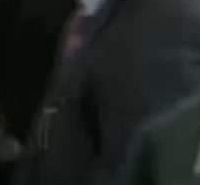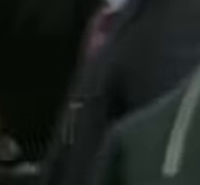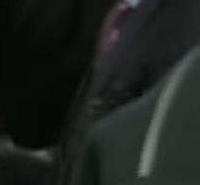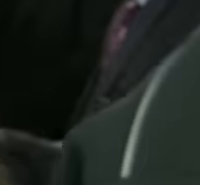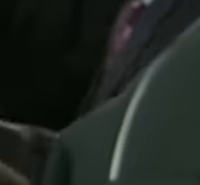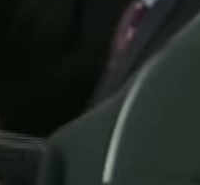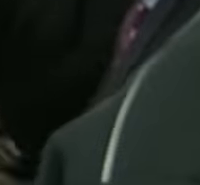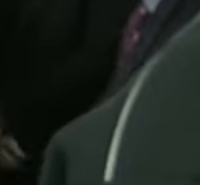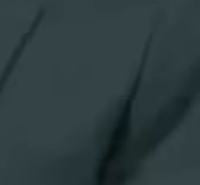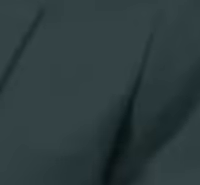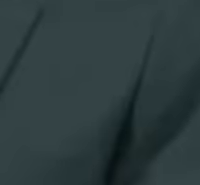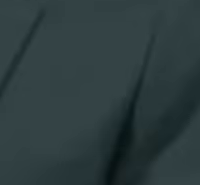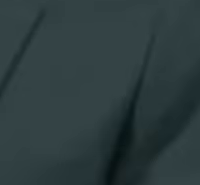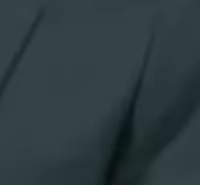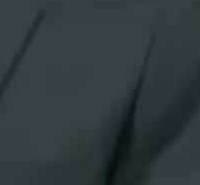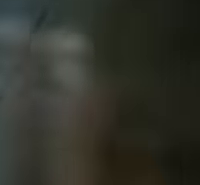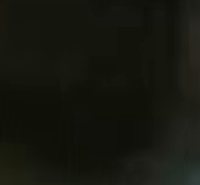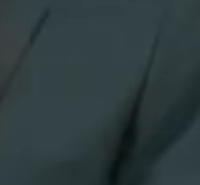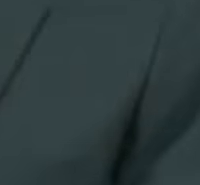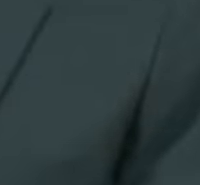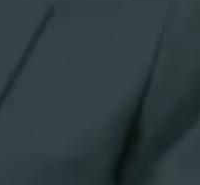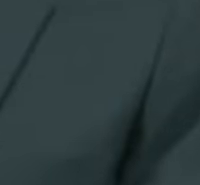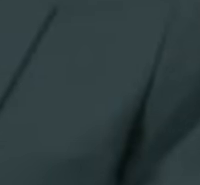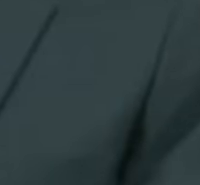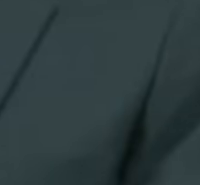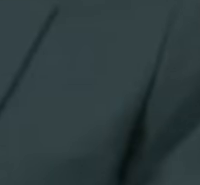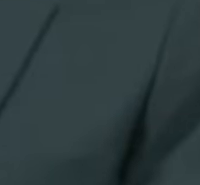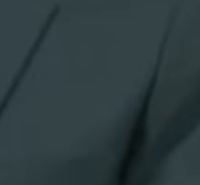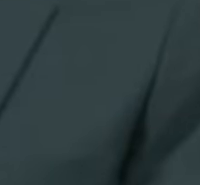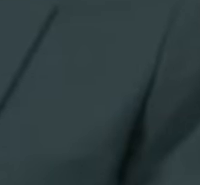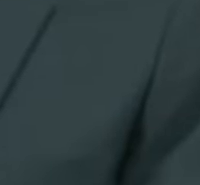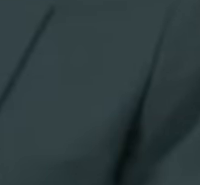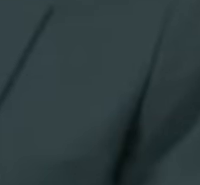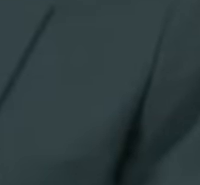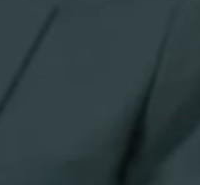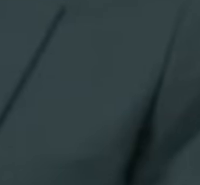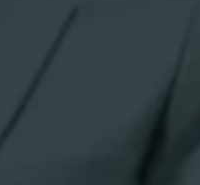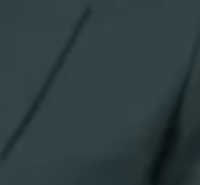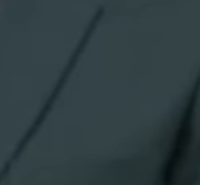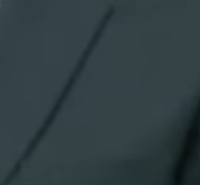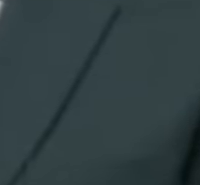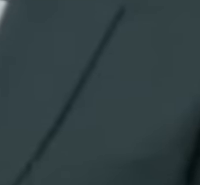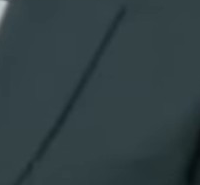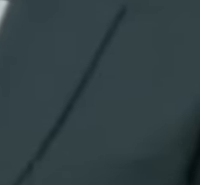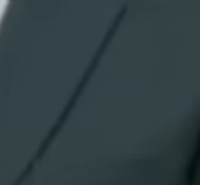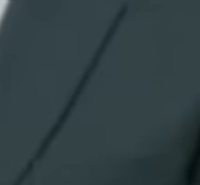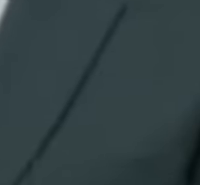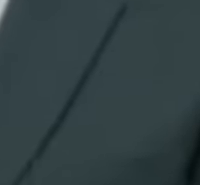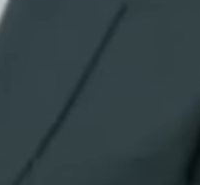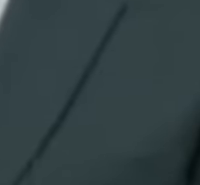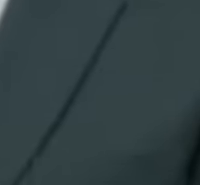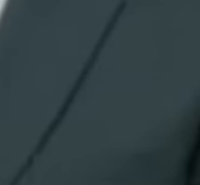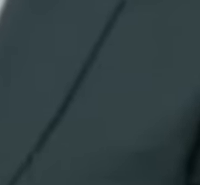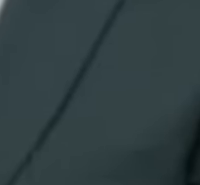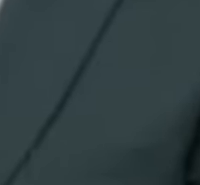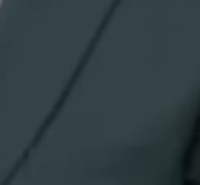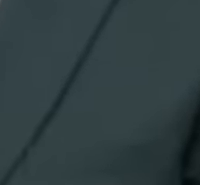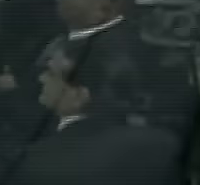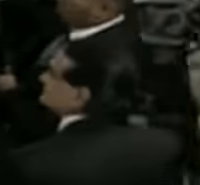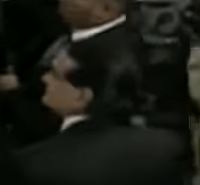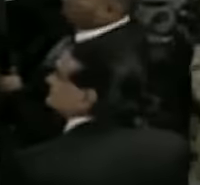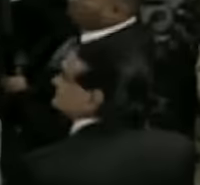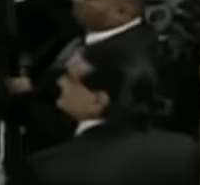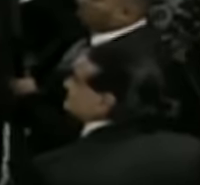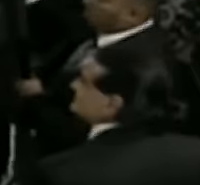empresa Beneoranto Petroleum de la República Federal de Nigeria y el Ministerio del Poder Popular de Petróleo de la República Bolivariana